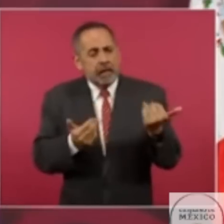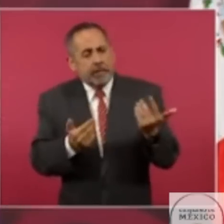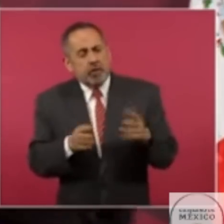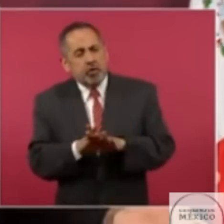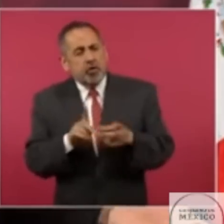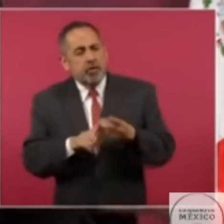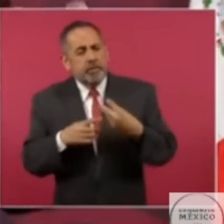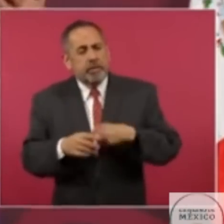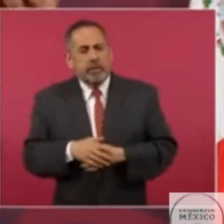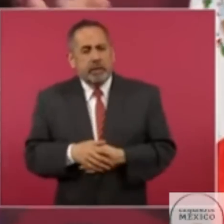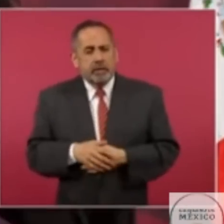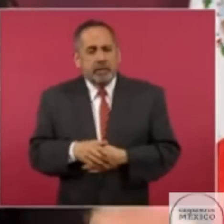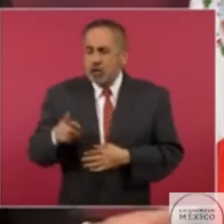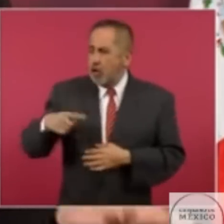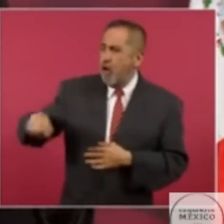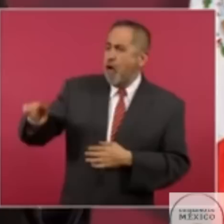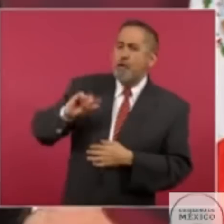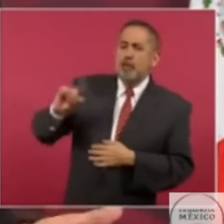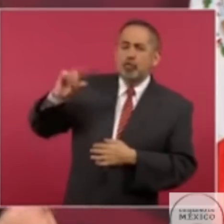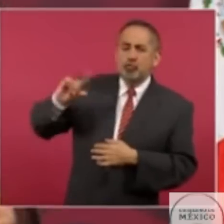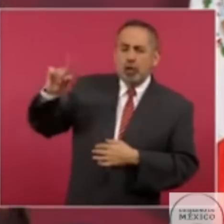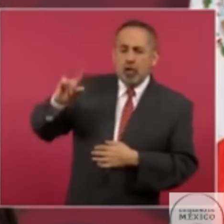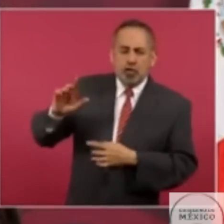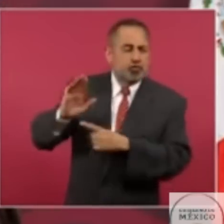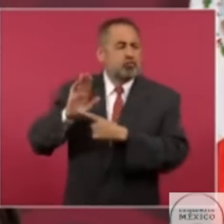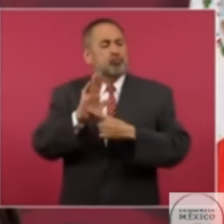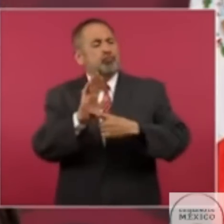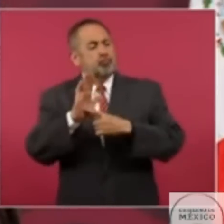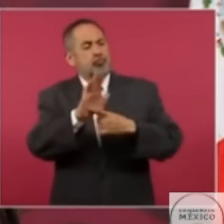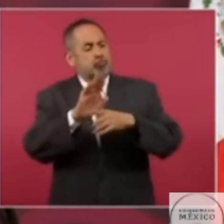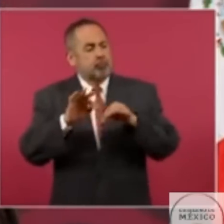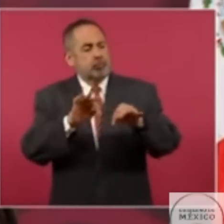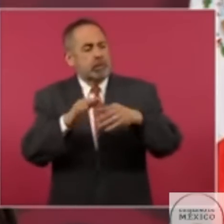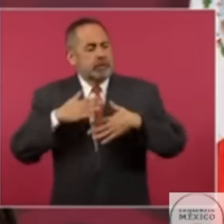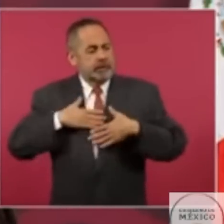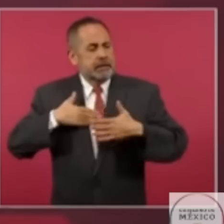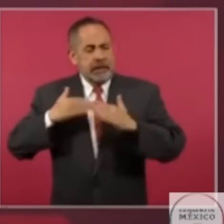¿por qué los funcionarios públicos damos a conocer nuestros bienes?